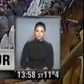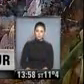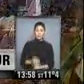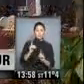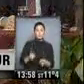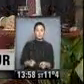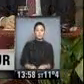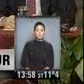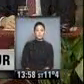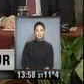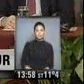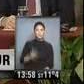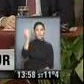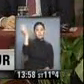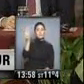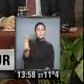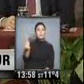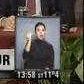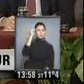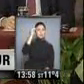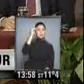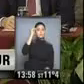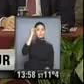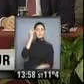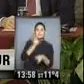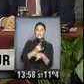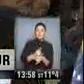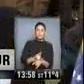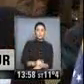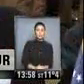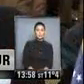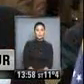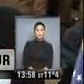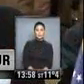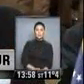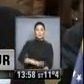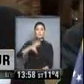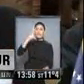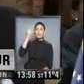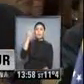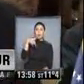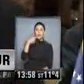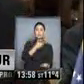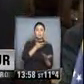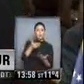y sobre todo su imagen, su enorme imagen. Maduro.